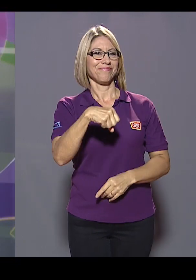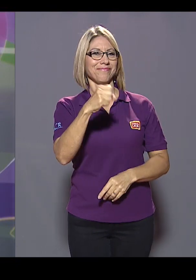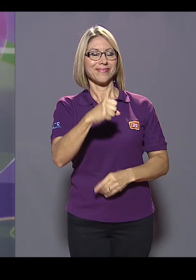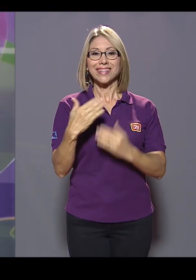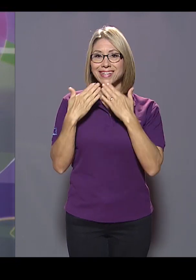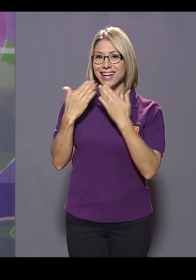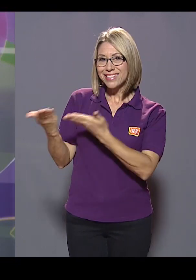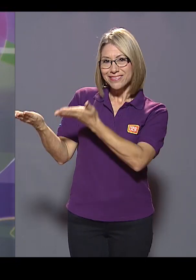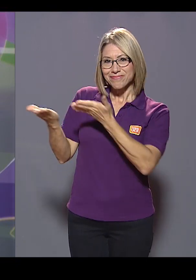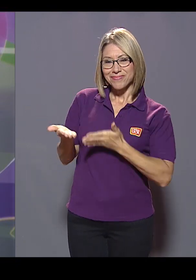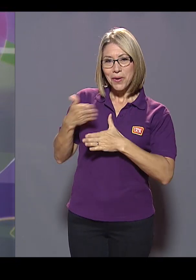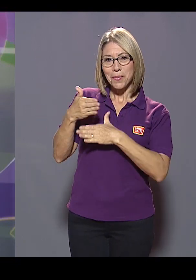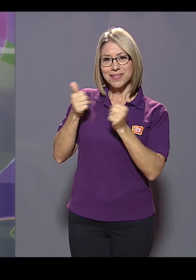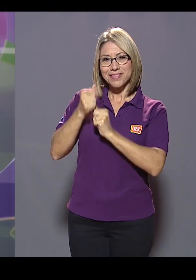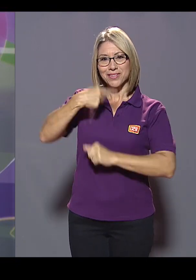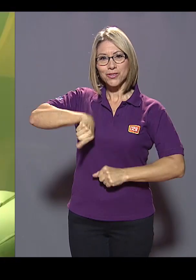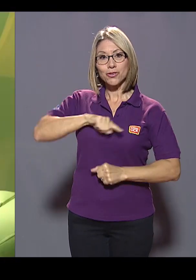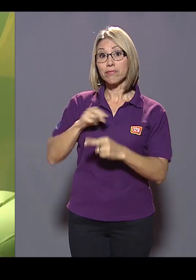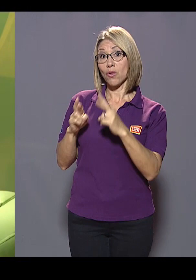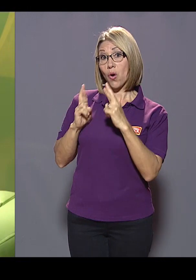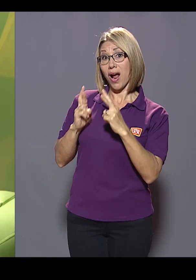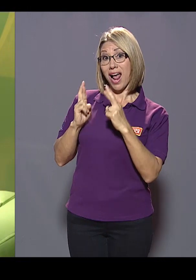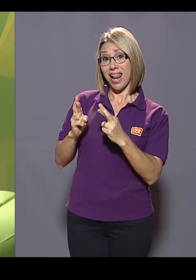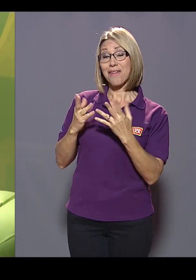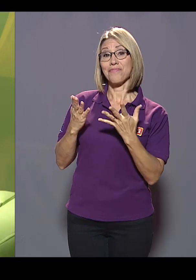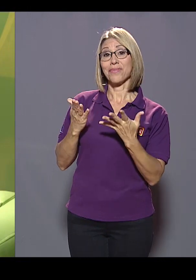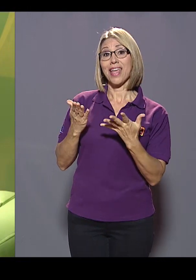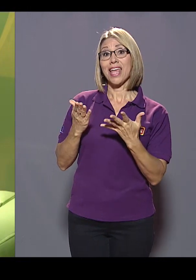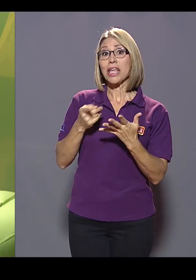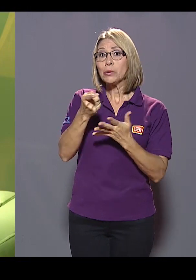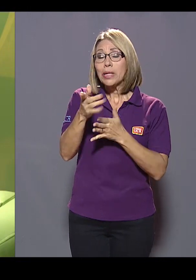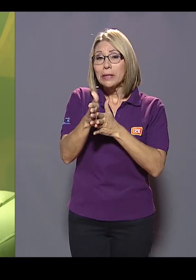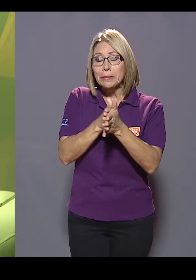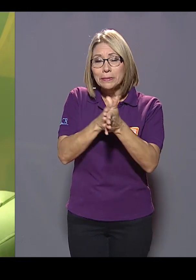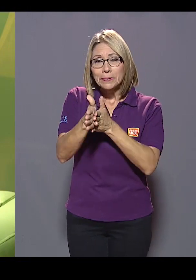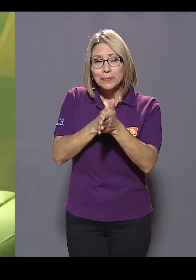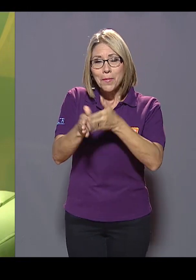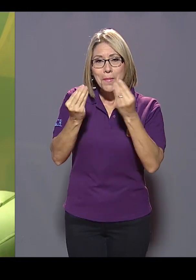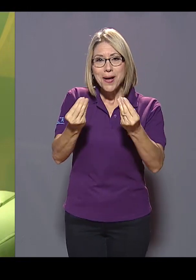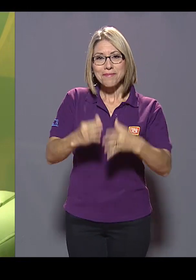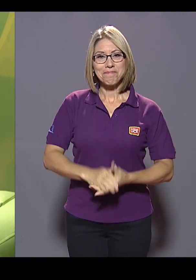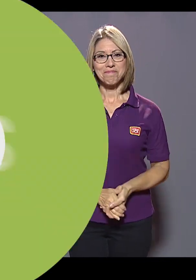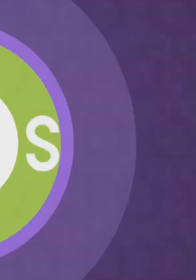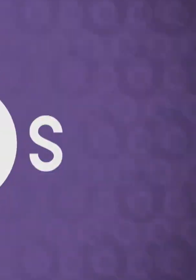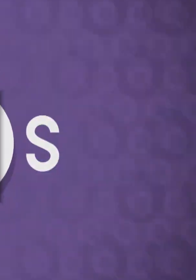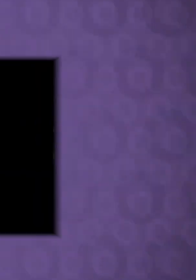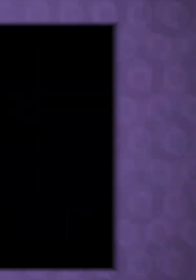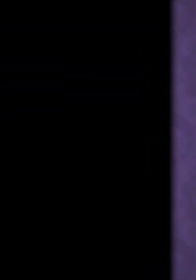por haber venido a compartir con nosotros de este proyecto. Ojalá que usted le saque bastante provecho.